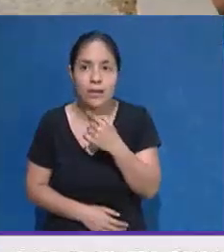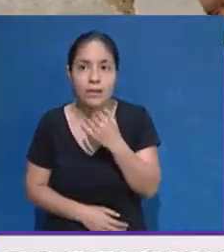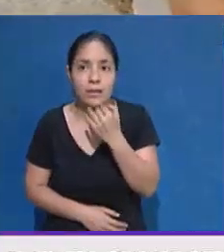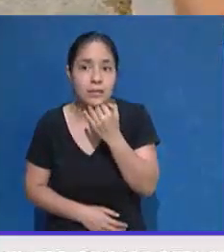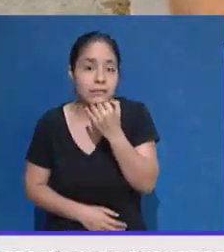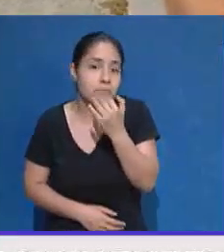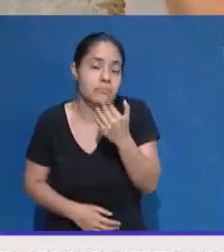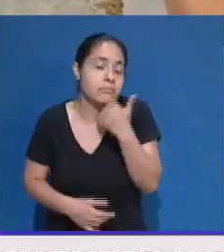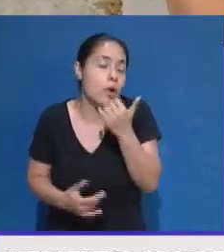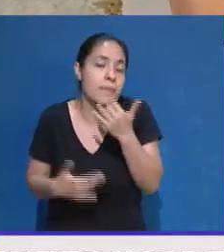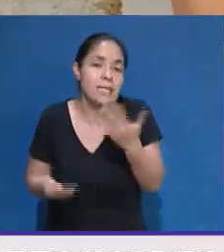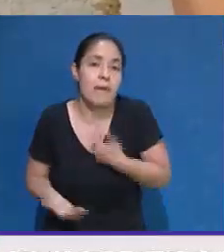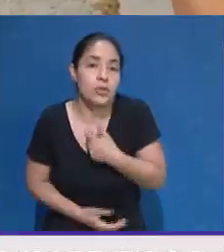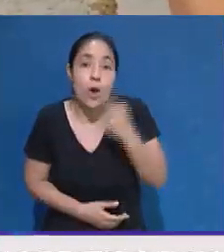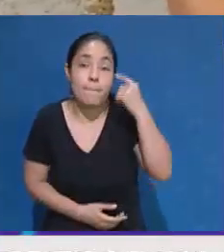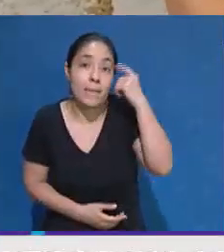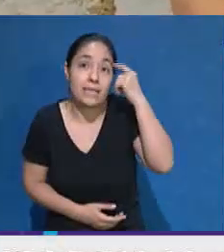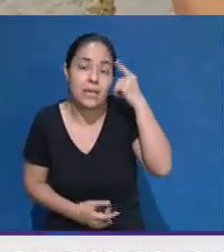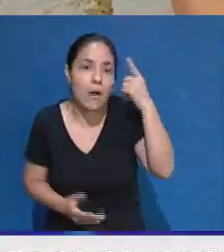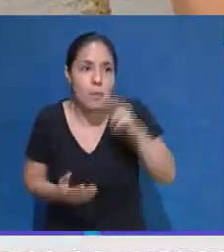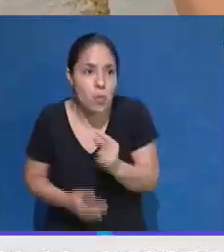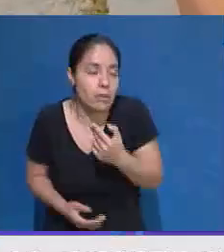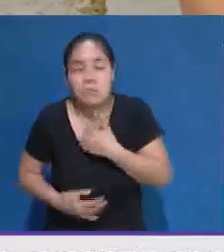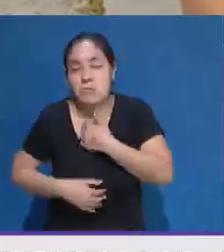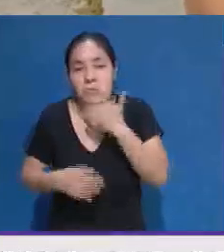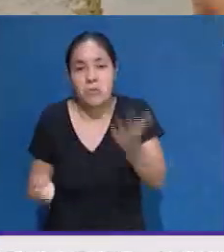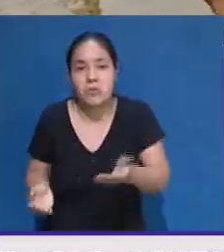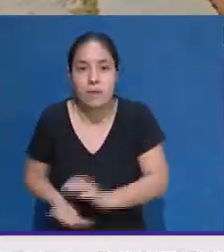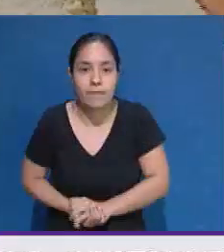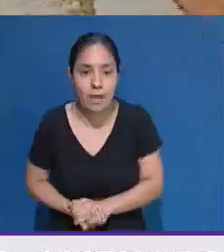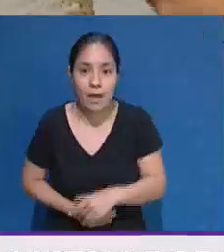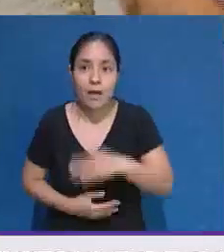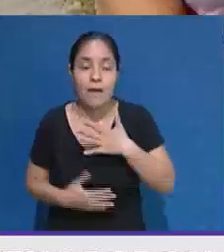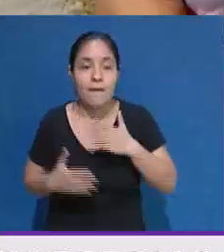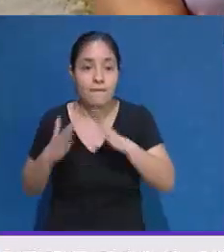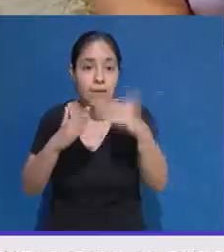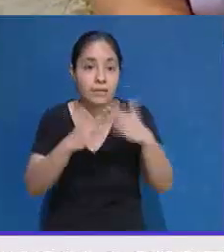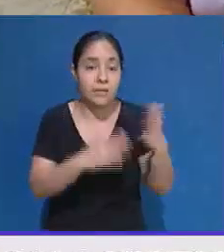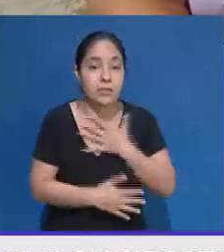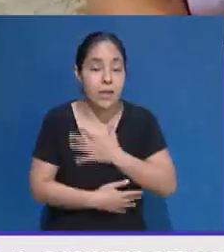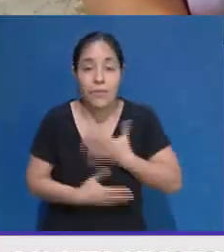una cosa así. Nunca me imaginé. Nunca. Vemos que todos los vecinos están realmente conmocionados.